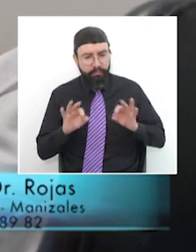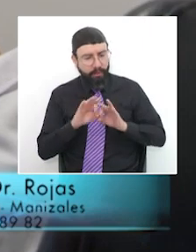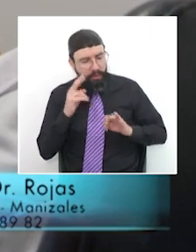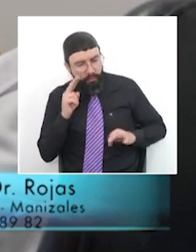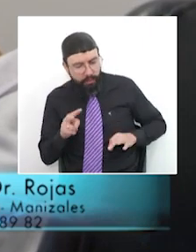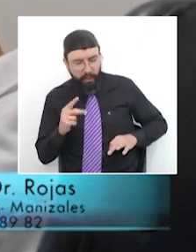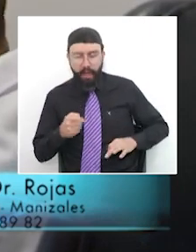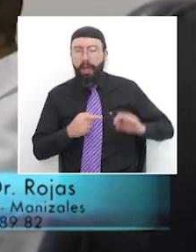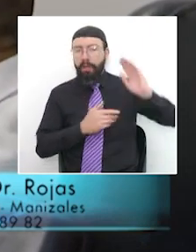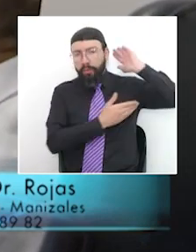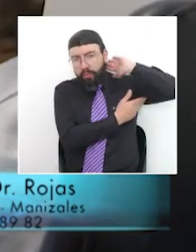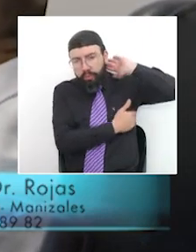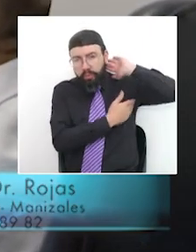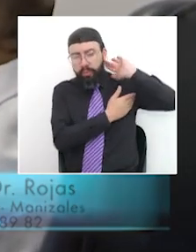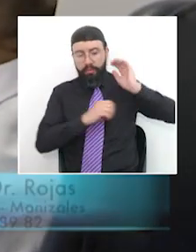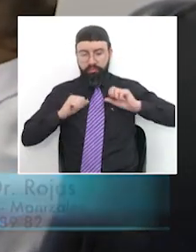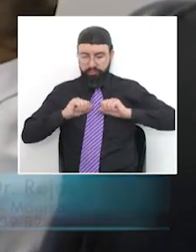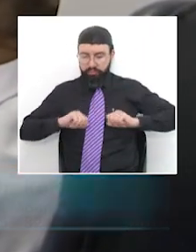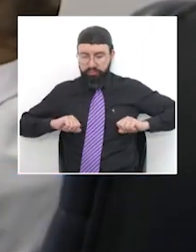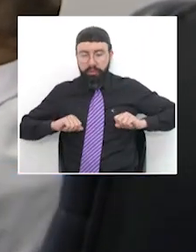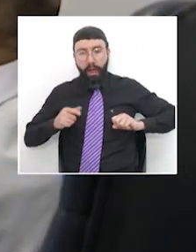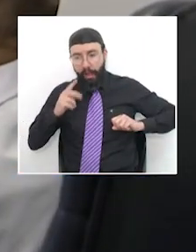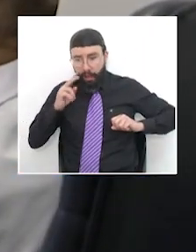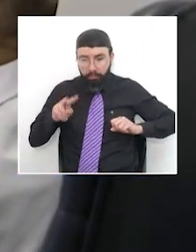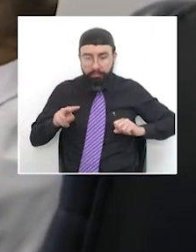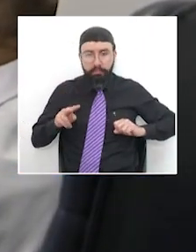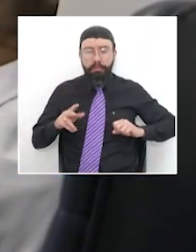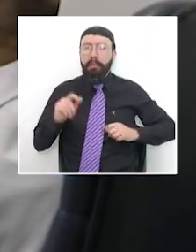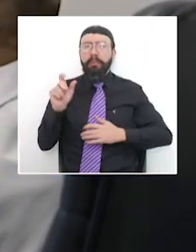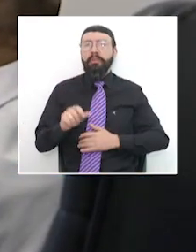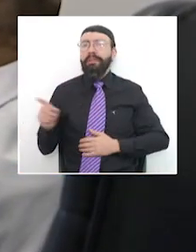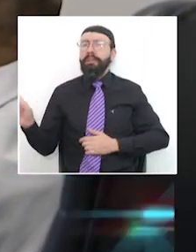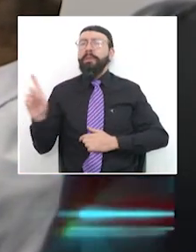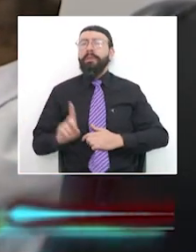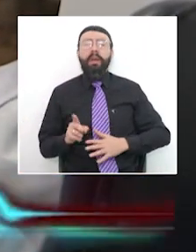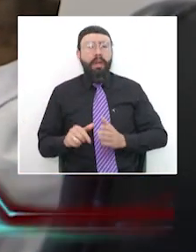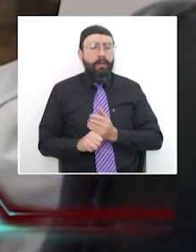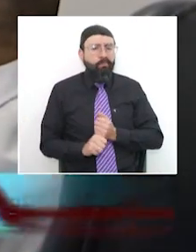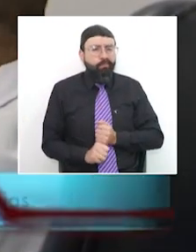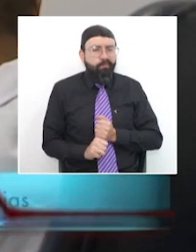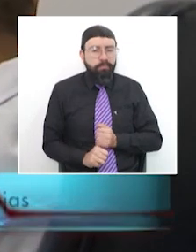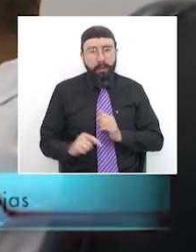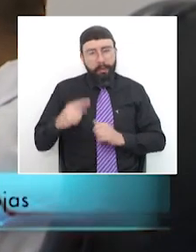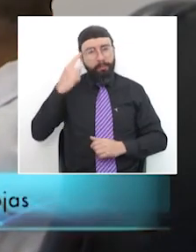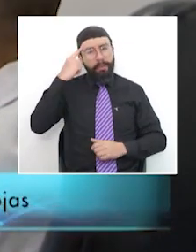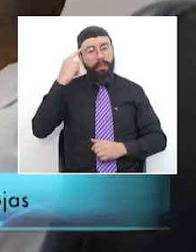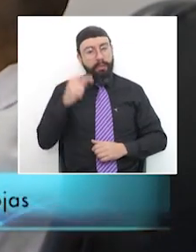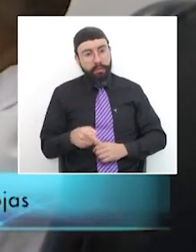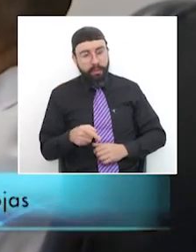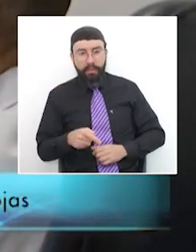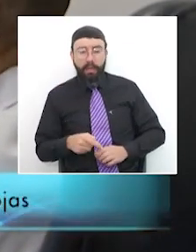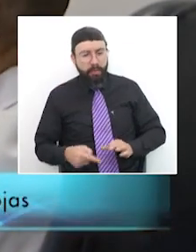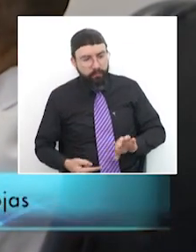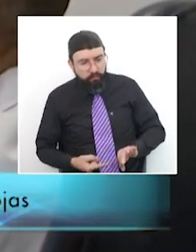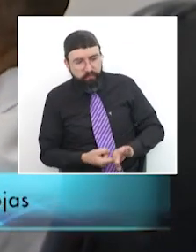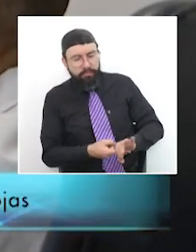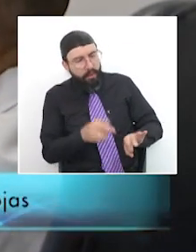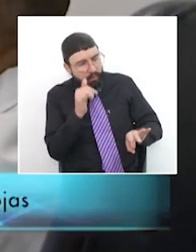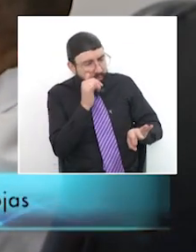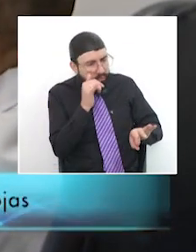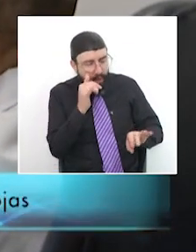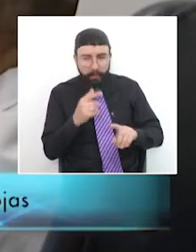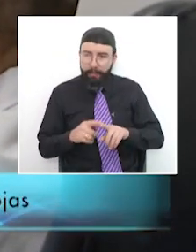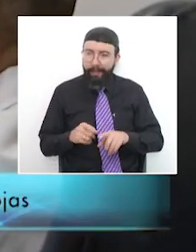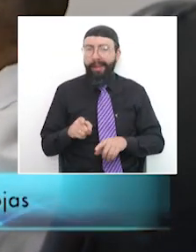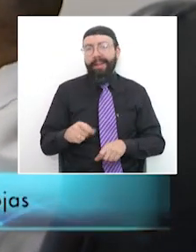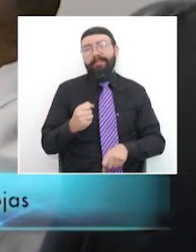hombres. Miren, él vino por un estreñimiento. Estábamos pensando en colonoscopia y encontramos una próstata que le está obstruyendo el